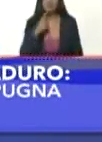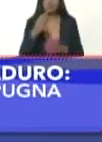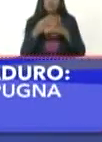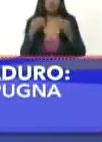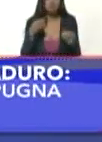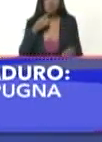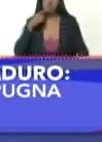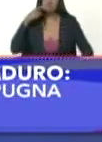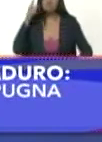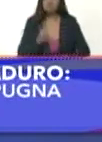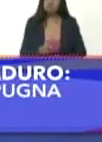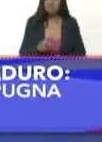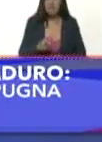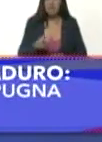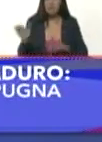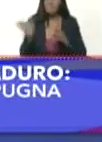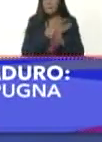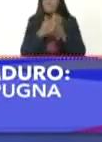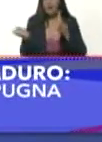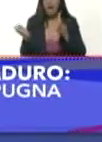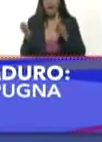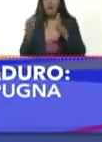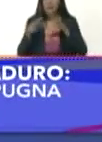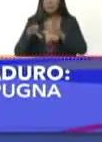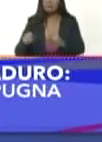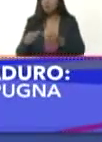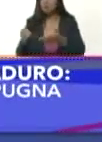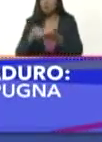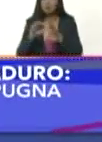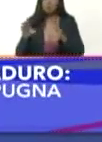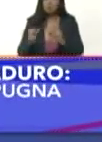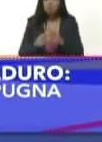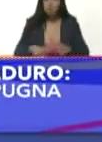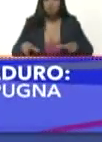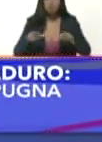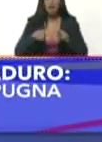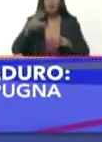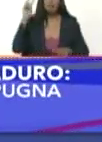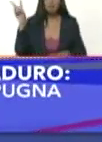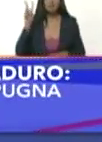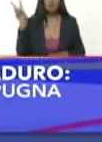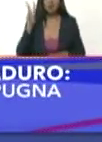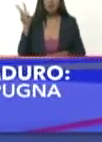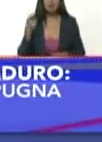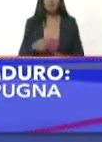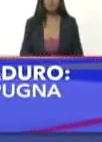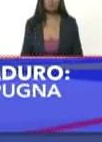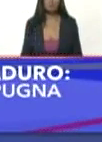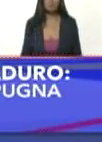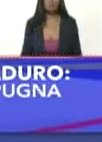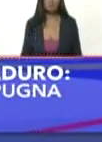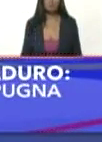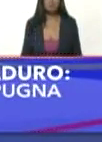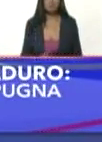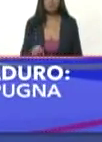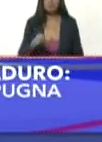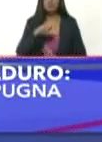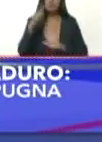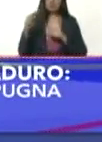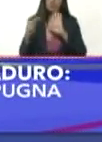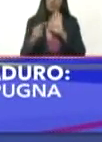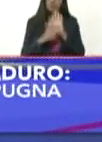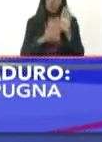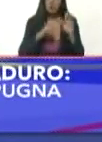amenazas y las agresiones imperiales para reconquistar el territorio de Venezuela. Fue complejo